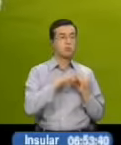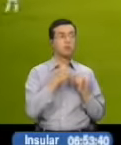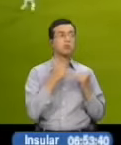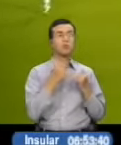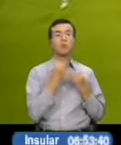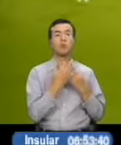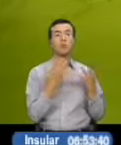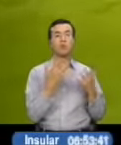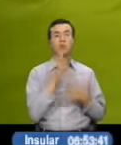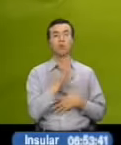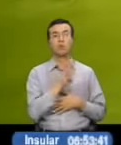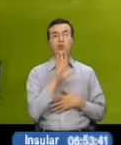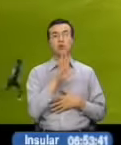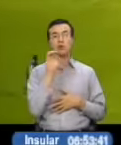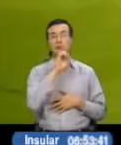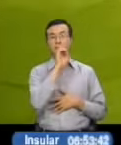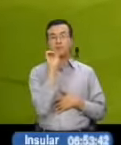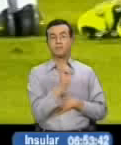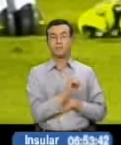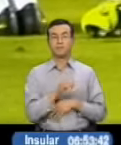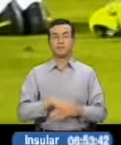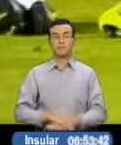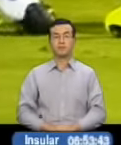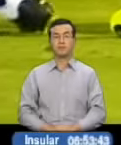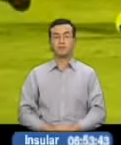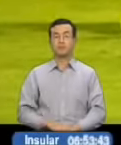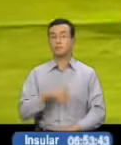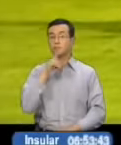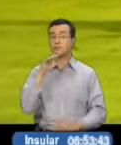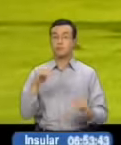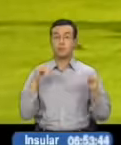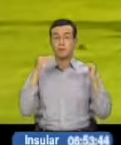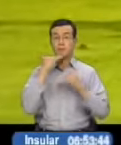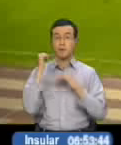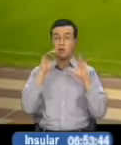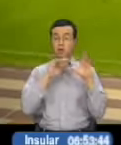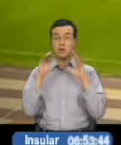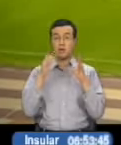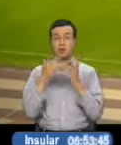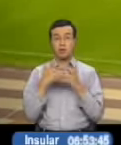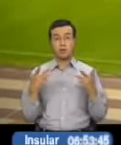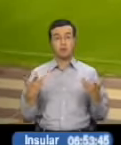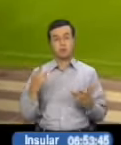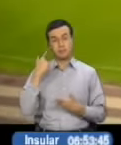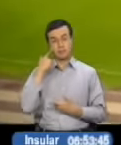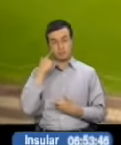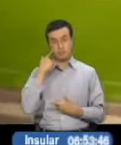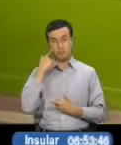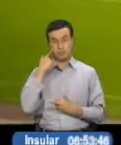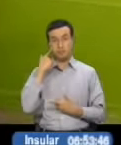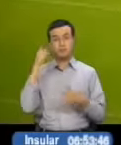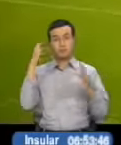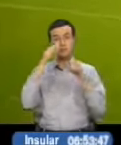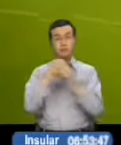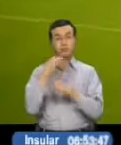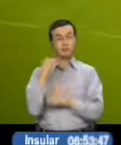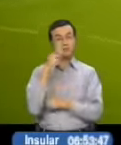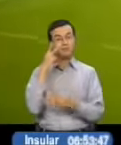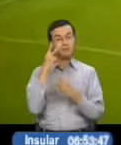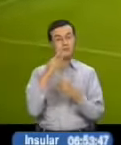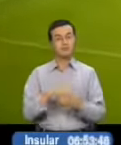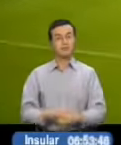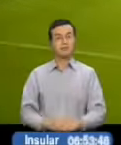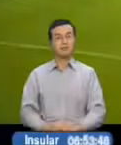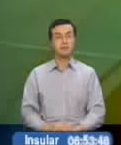una efectividad del 45%. ¿Quién se consagrará como el mejor arquero de la Copa? Eso lo veremos la noche de este miércoles.